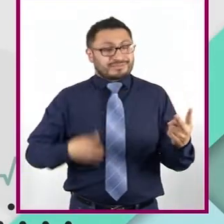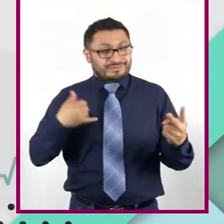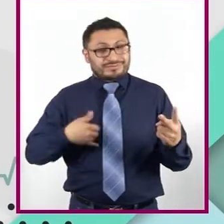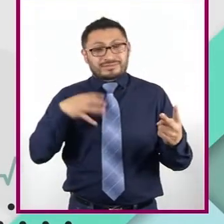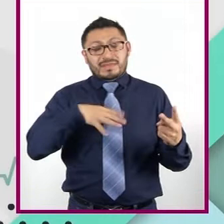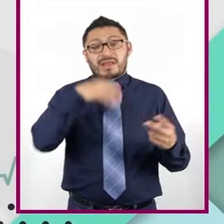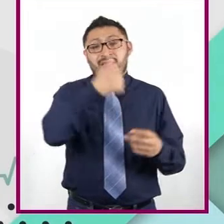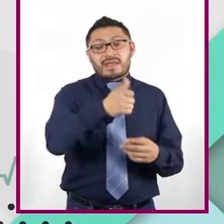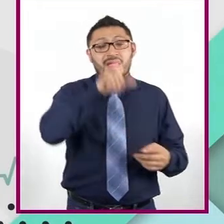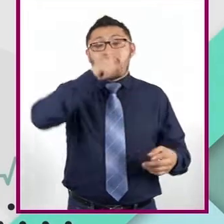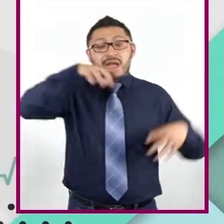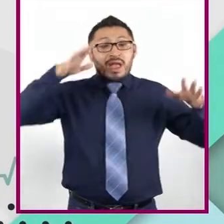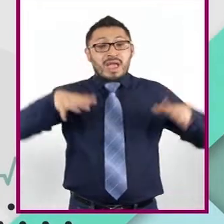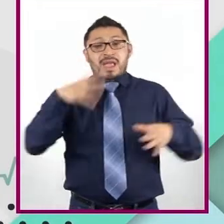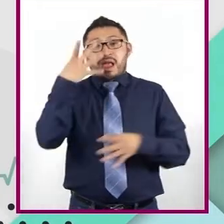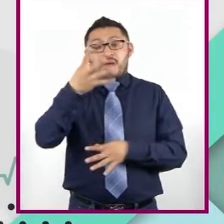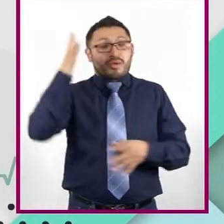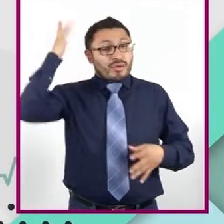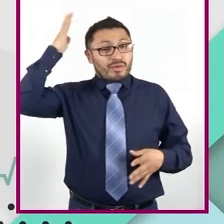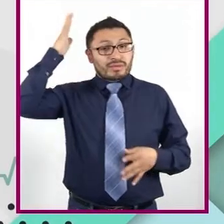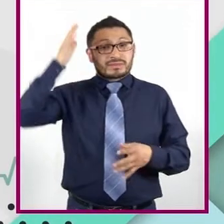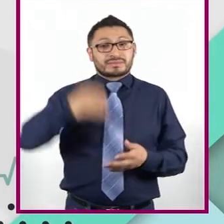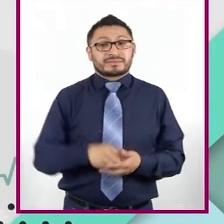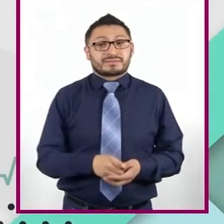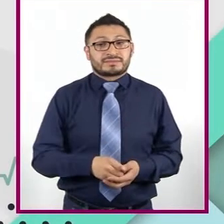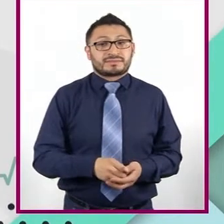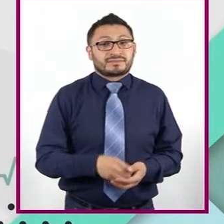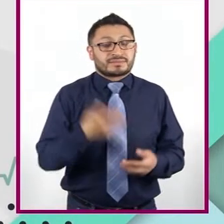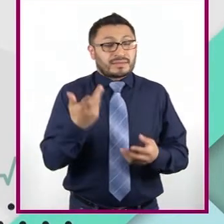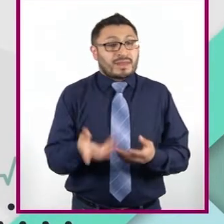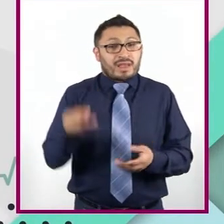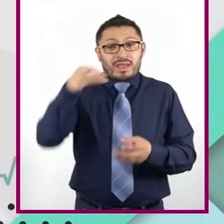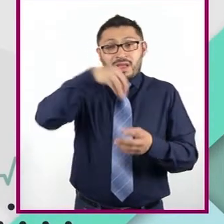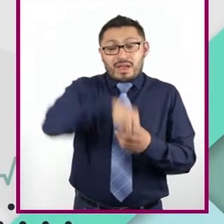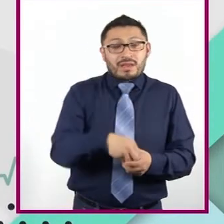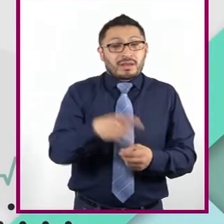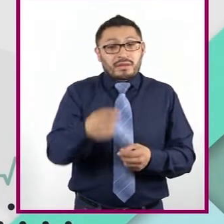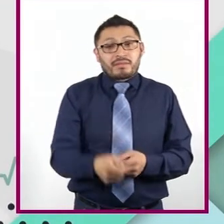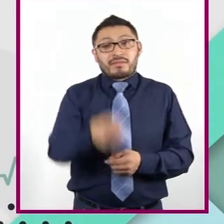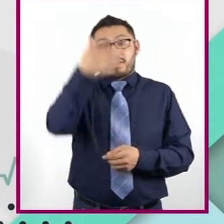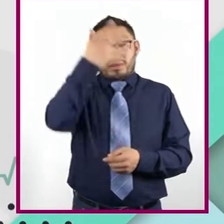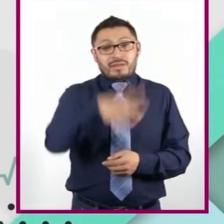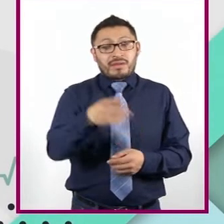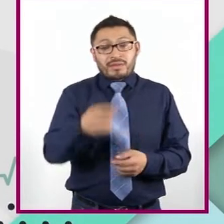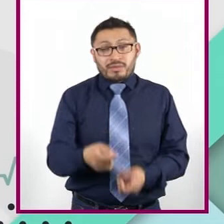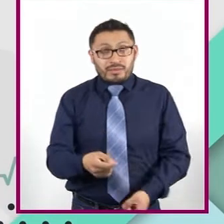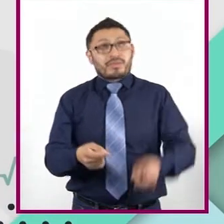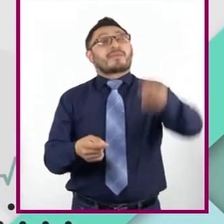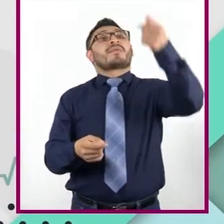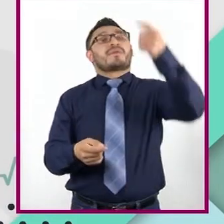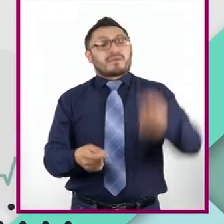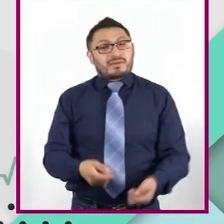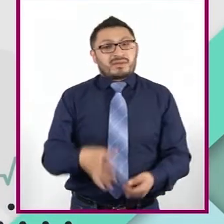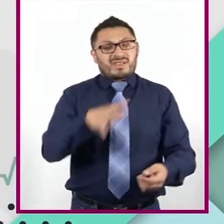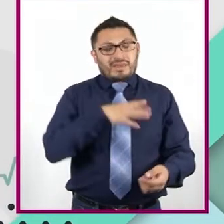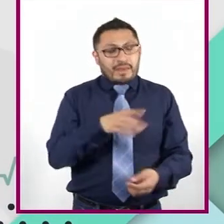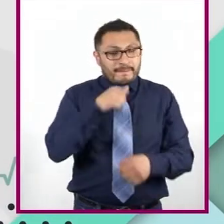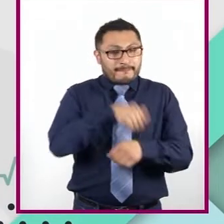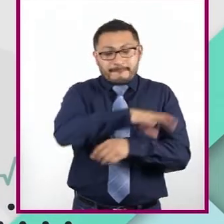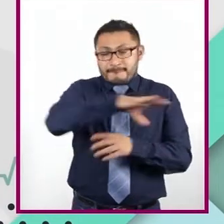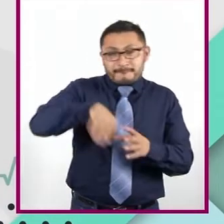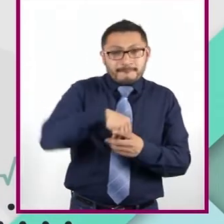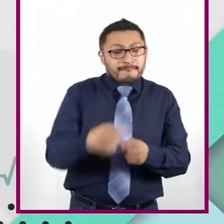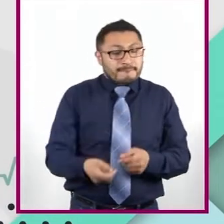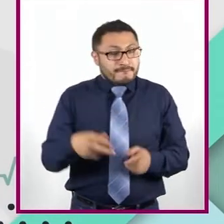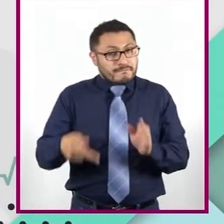6 veces águila y 4 veces sol. Al incluirlos con los primeros 10 lanzamientos, tenemos que el número total de